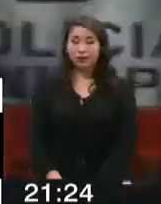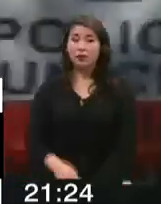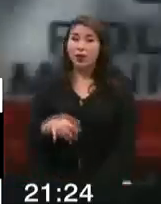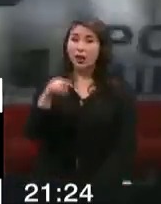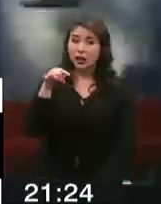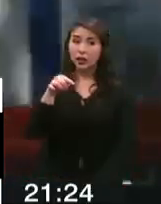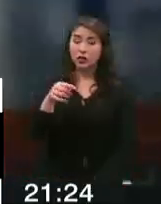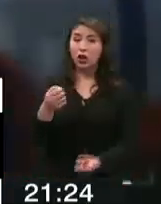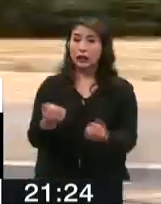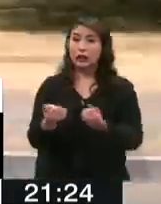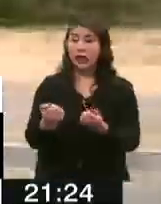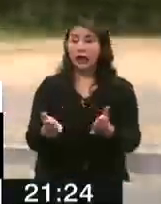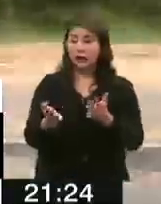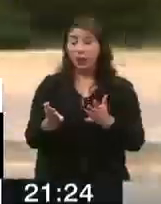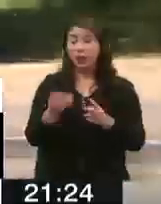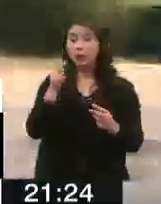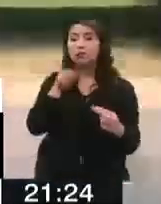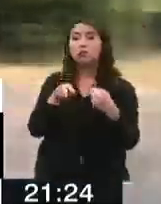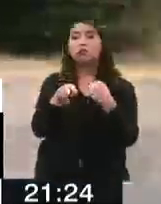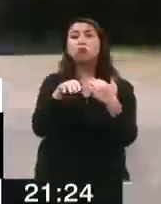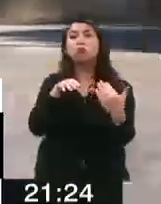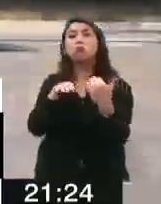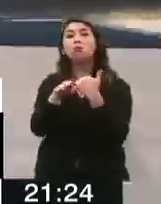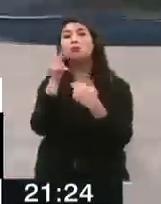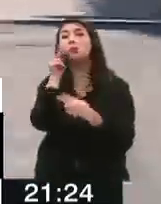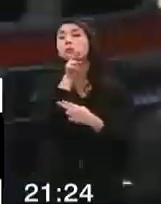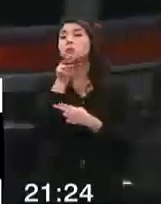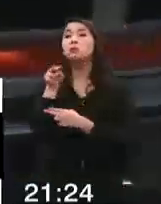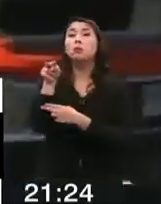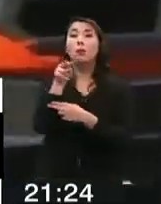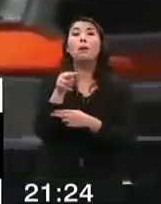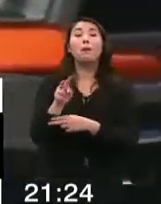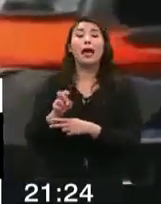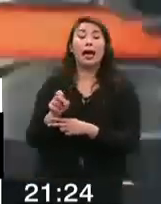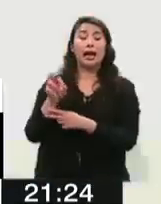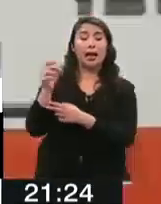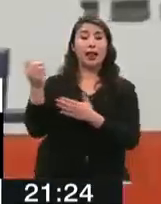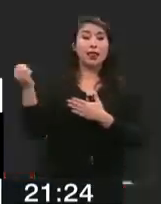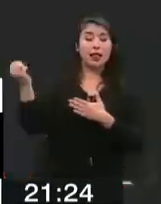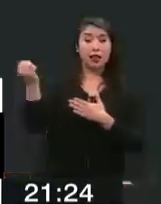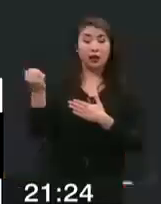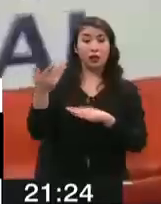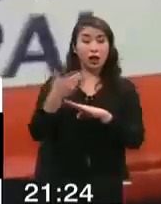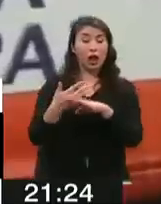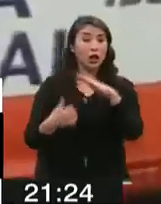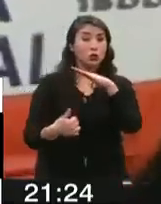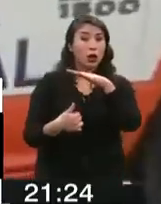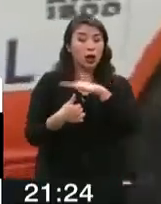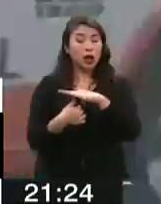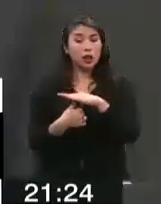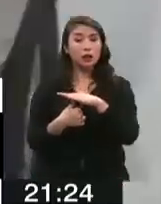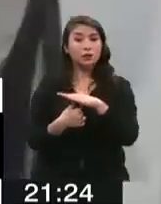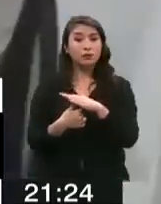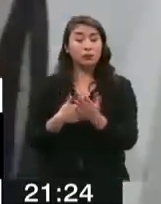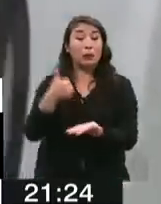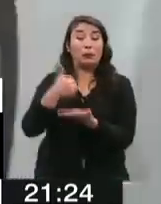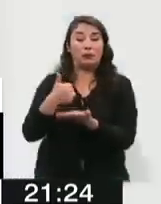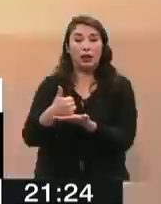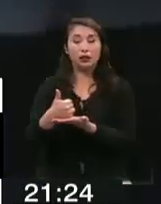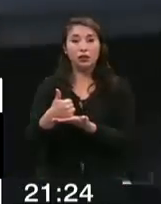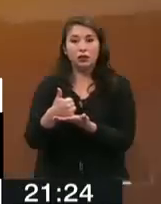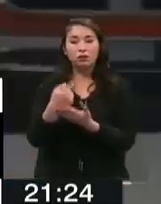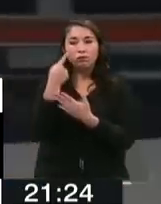Estas son las camionetas que patrullan por las calles de Calera de Tango y que tienen a su alcalde, Erasmo Valenzuela, en el ojo del